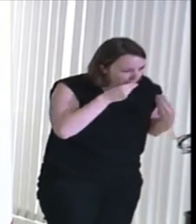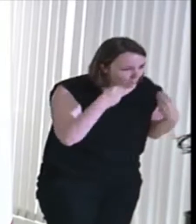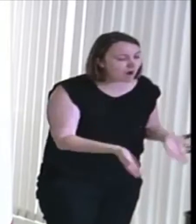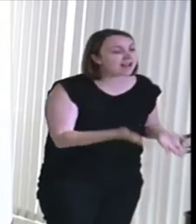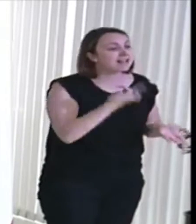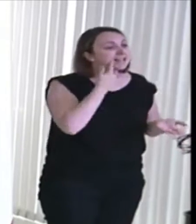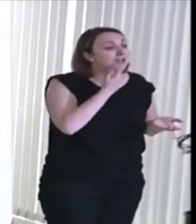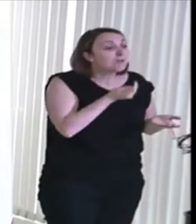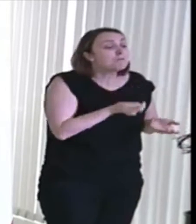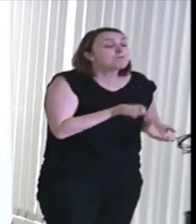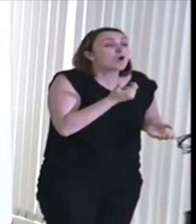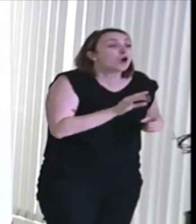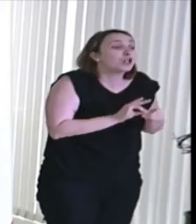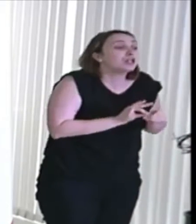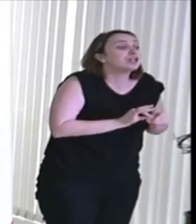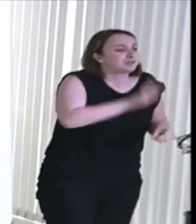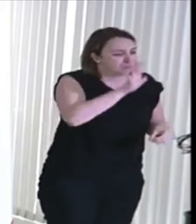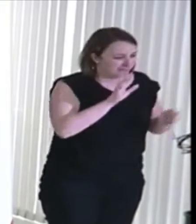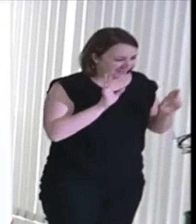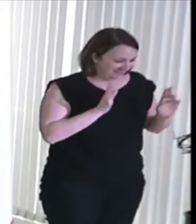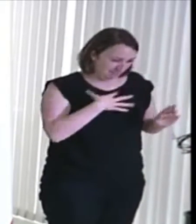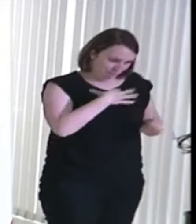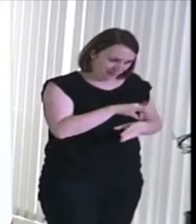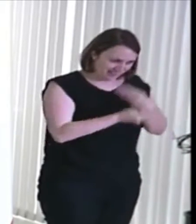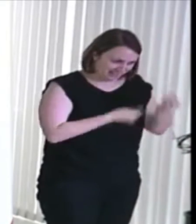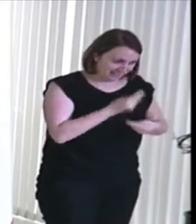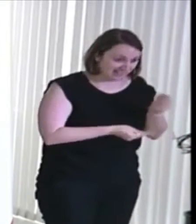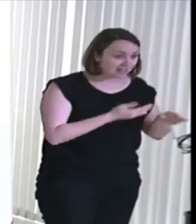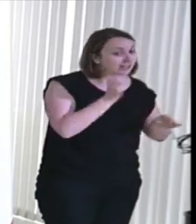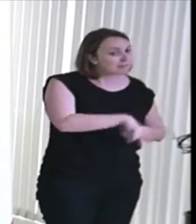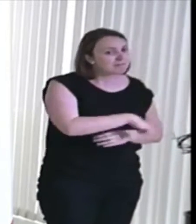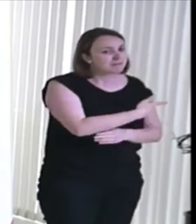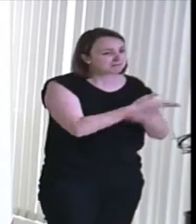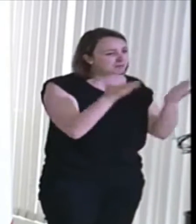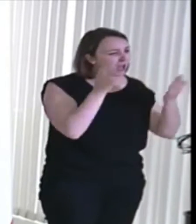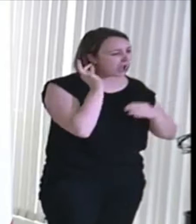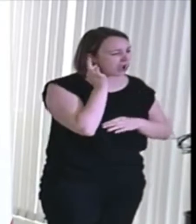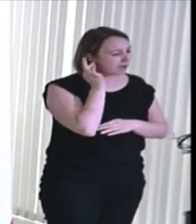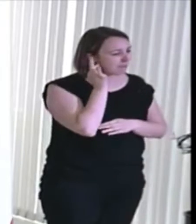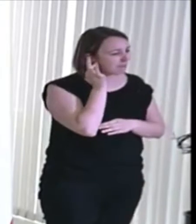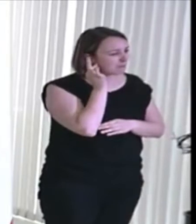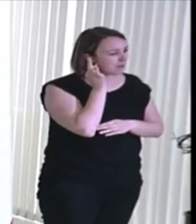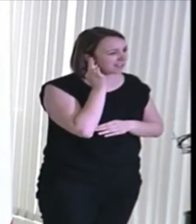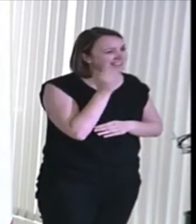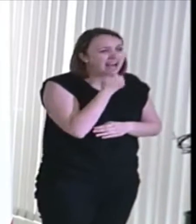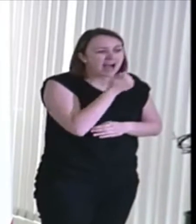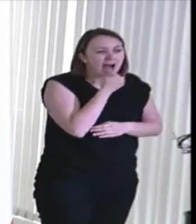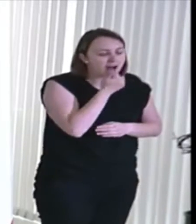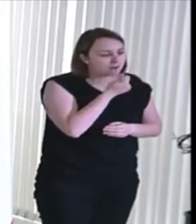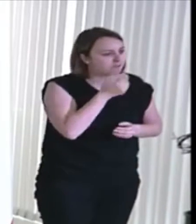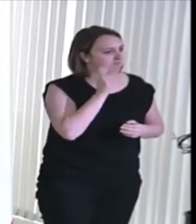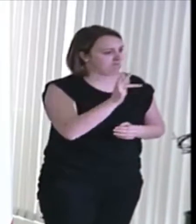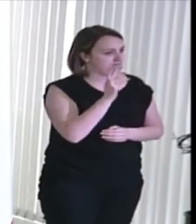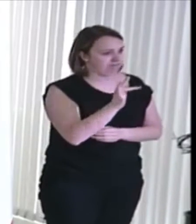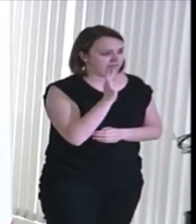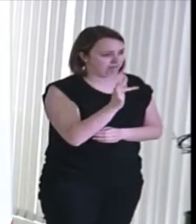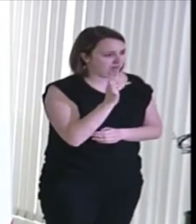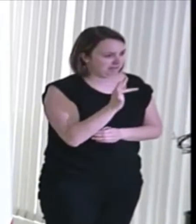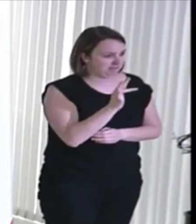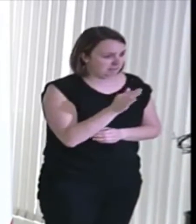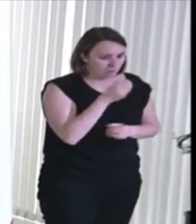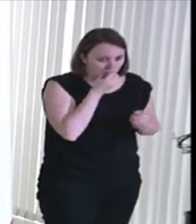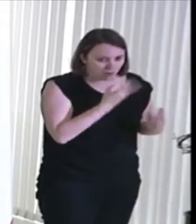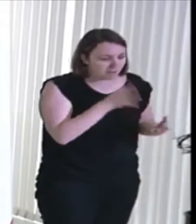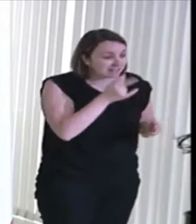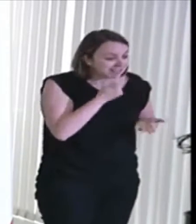un poquito de suerte, pues se puede hacer. Y además yo creo que para las mujeres es algo muy bueno y muy positivo, ¿no? Sobre